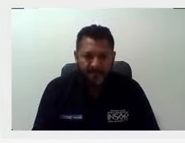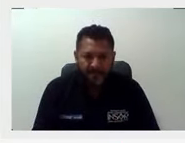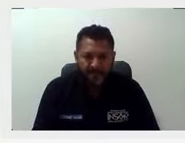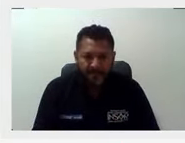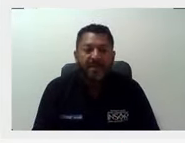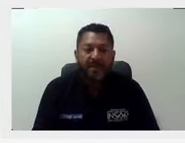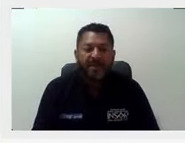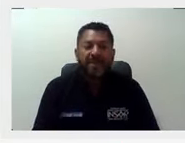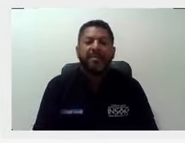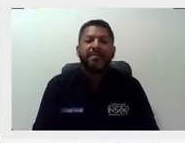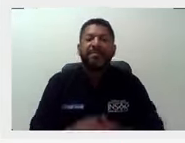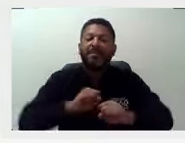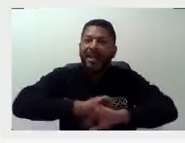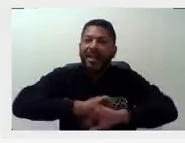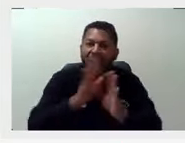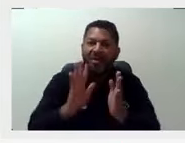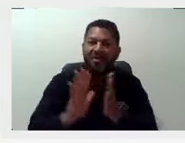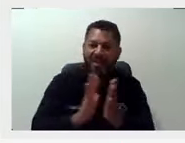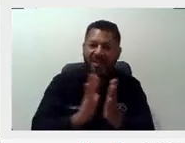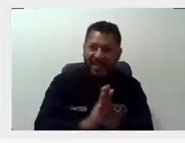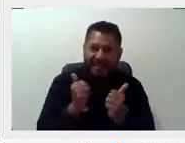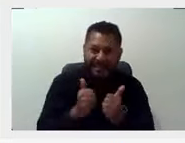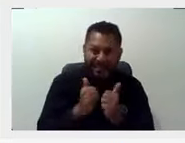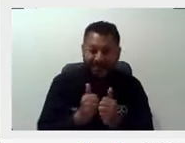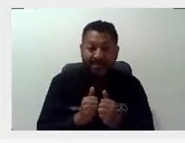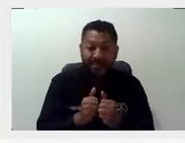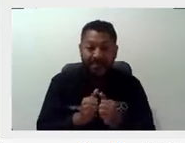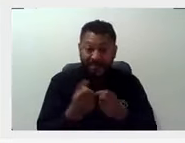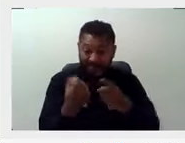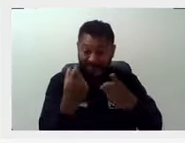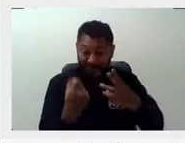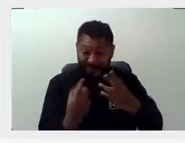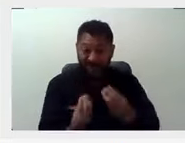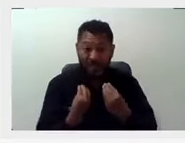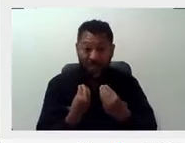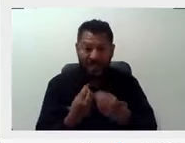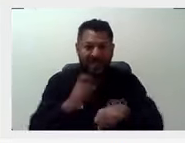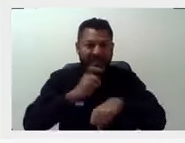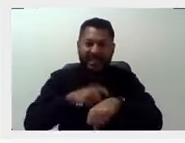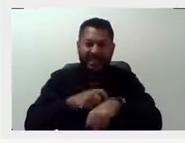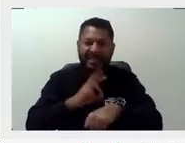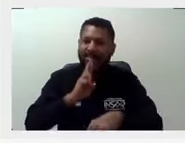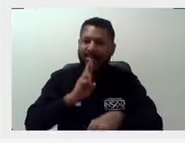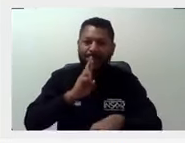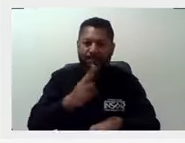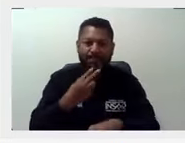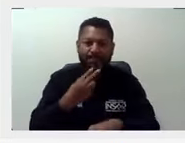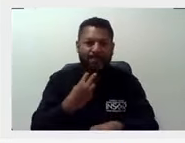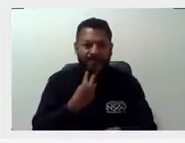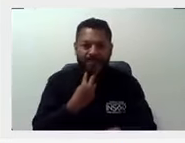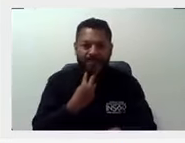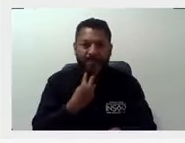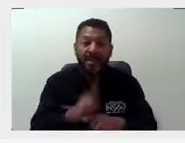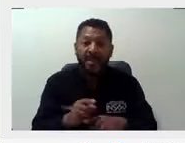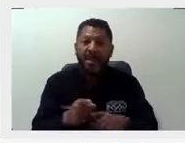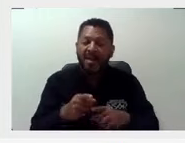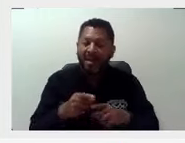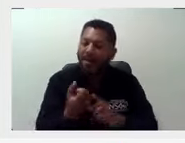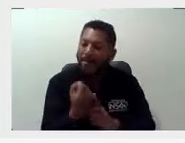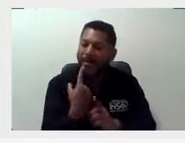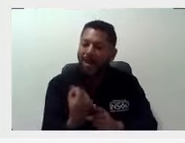mensaje. Les quería contar dos cosas. Hay muchas preguntas que nos están haciendo. Por el tiempo no las vamos a poder responder, pero han hecho mucho énfasis en qué pasa